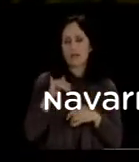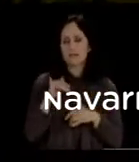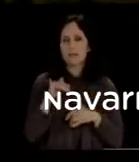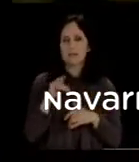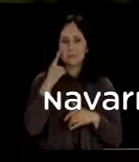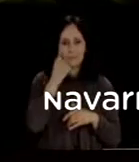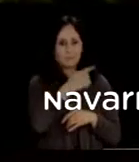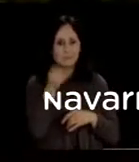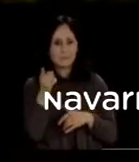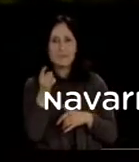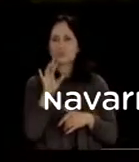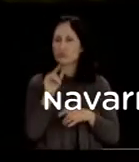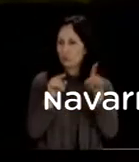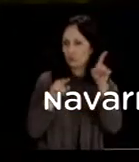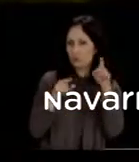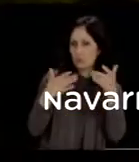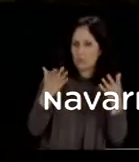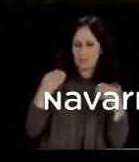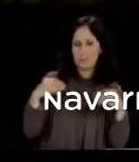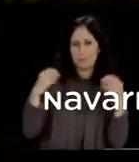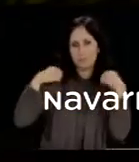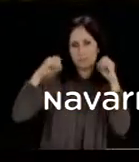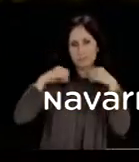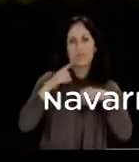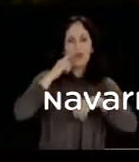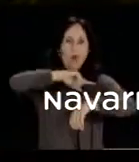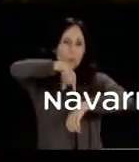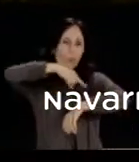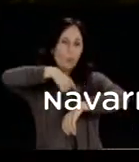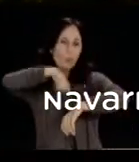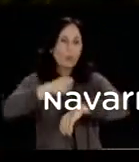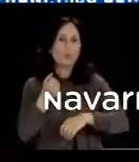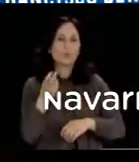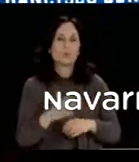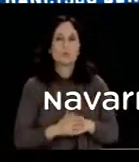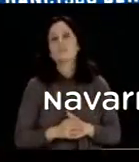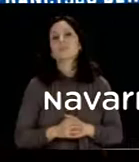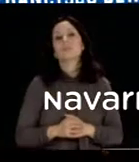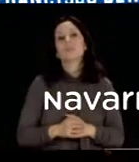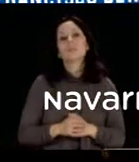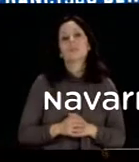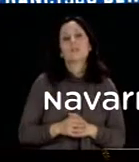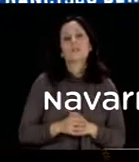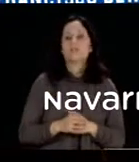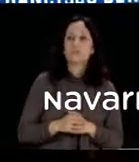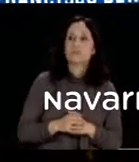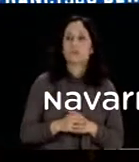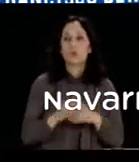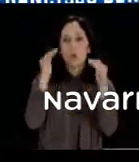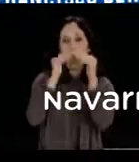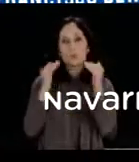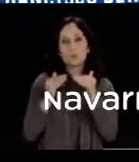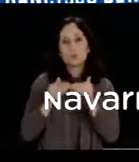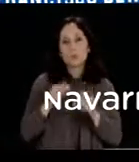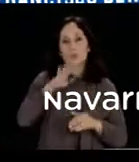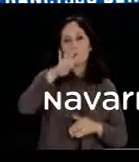tocado ensayar. A mí sí, a él también. A todos. ¿Cuántas horas de ensayo hay detrás de esto que vamos a ver? Hombre, pues. Cuatro jueves, hora y media,